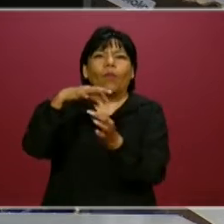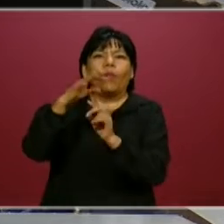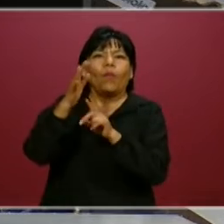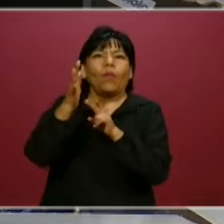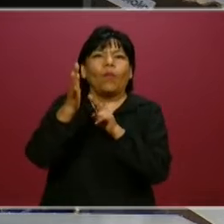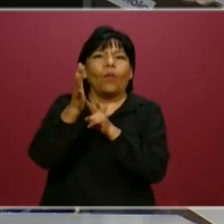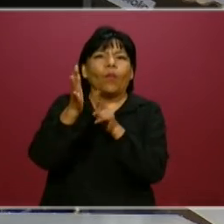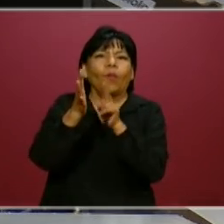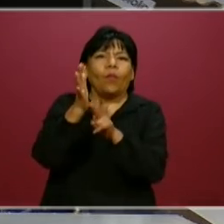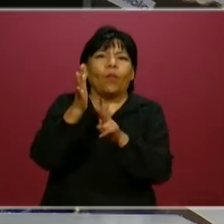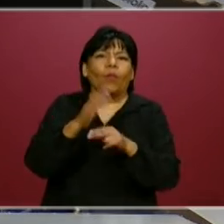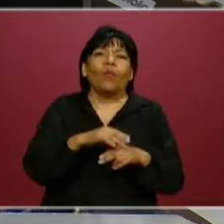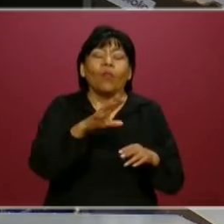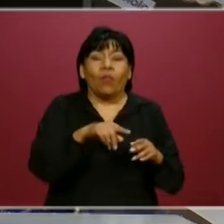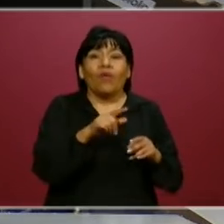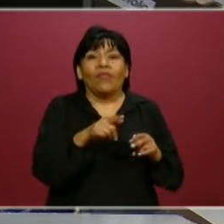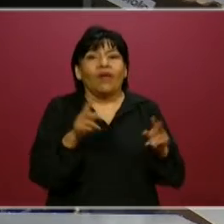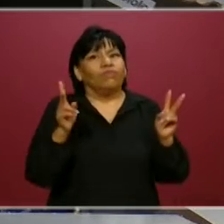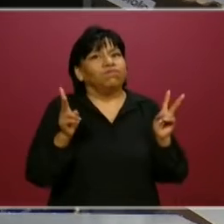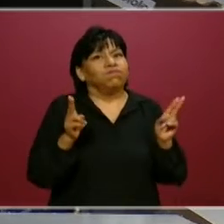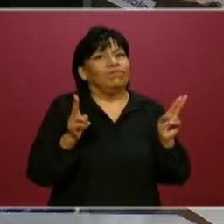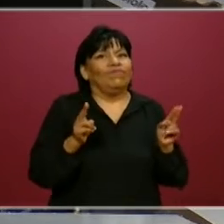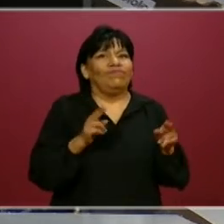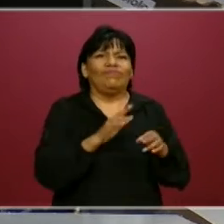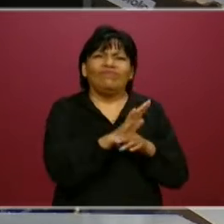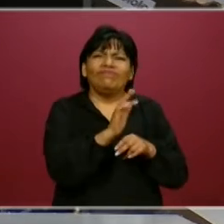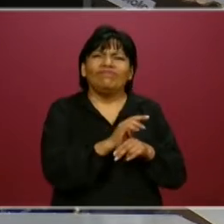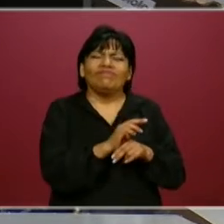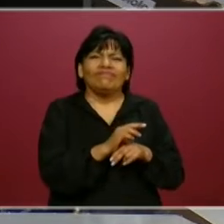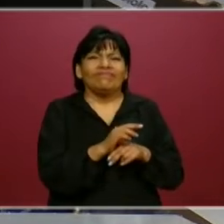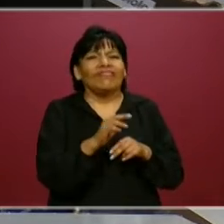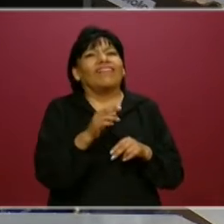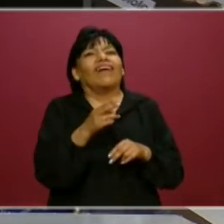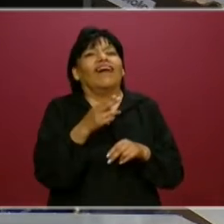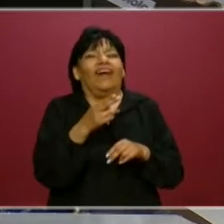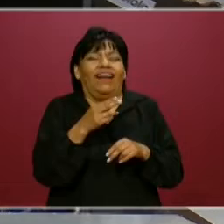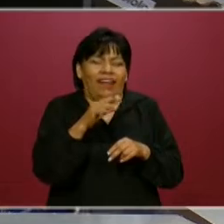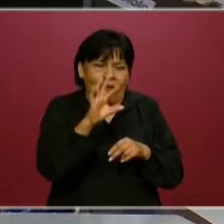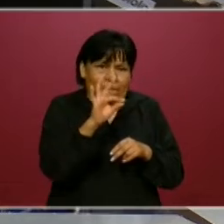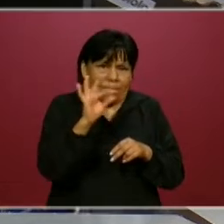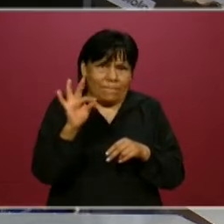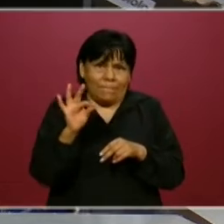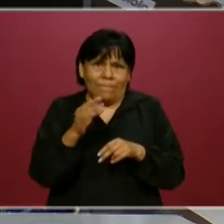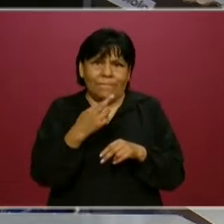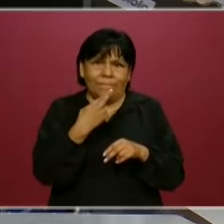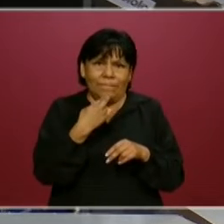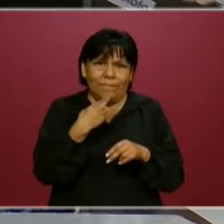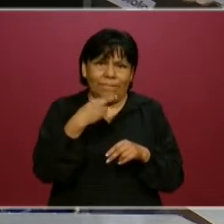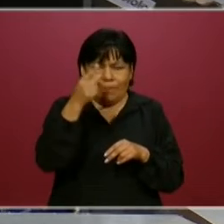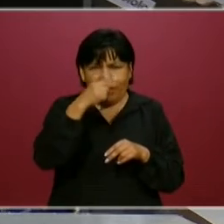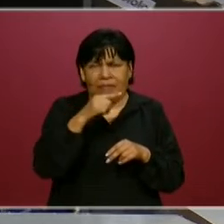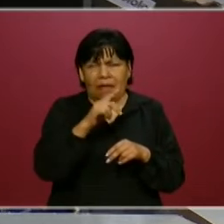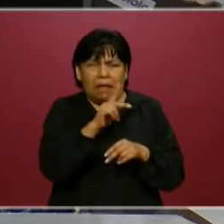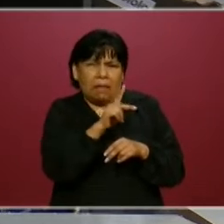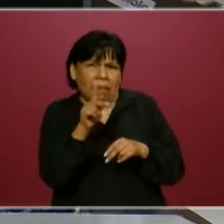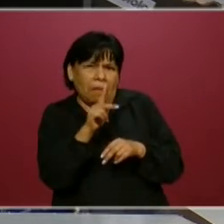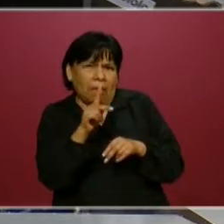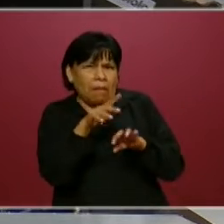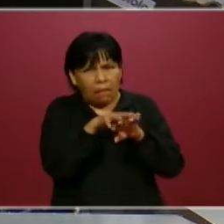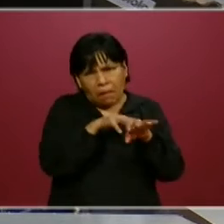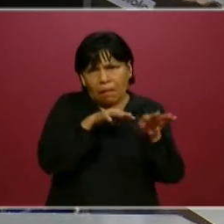tenemos por acá un cangrejo al cual le vamos a poner unas piezas rojas simulando sus patitas